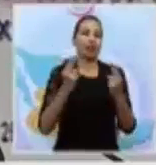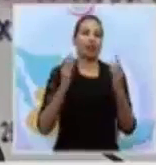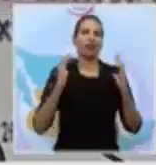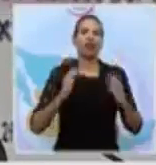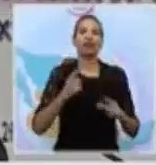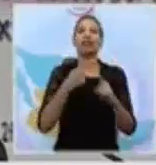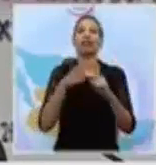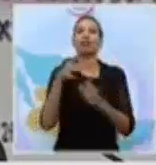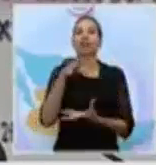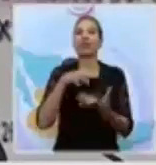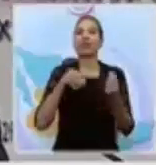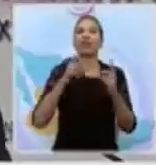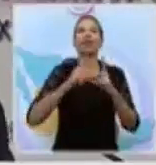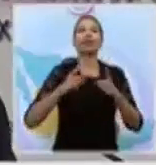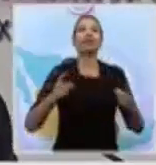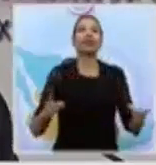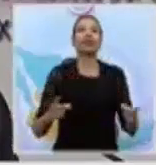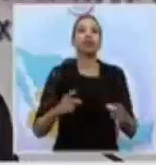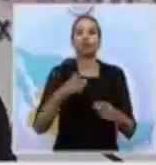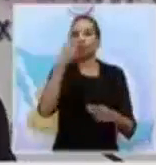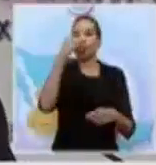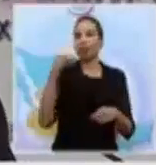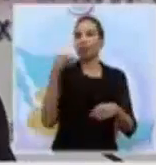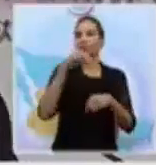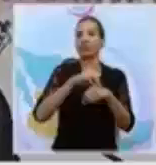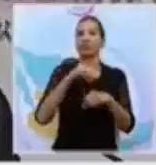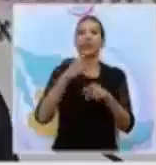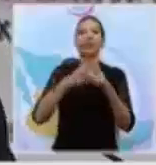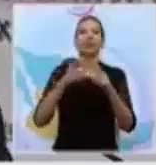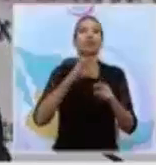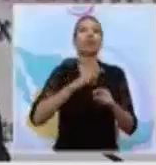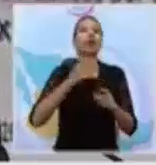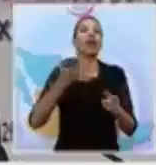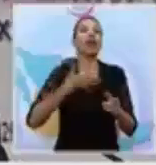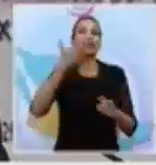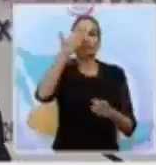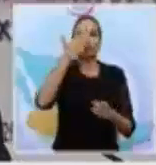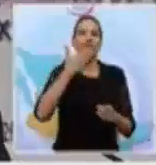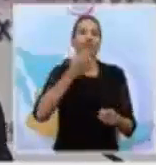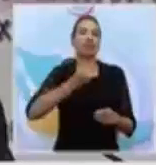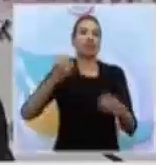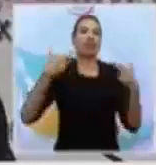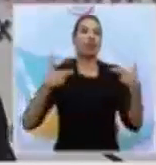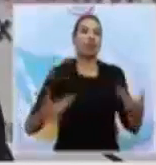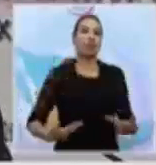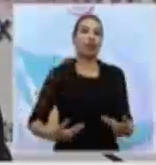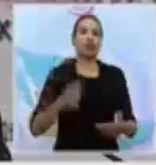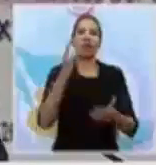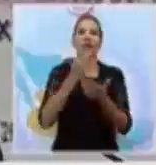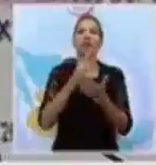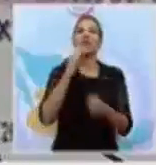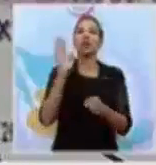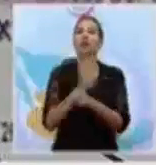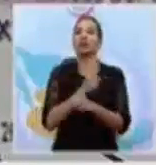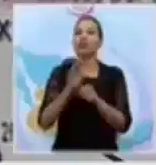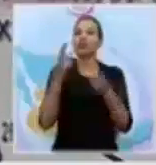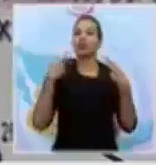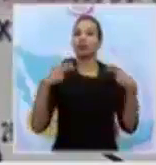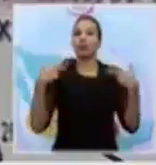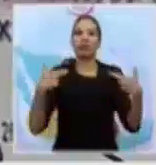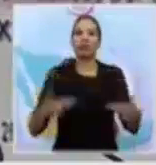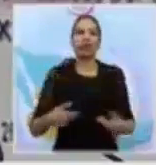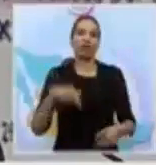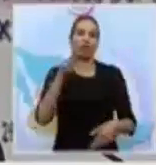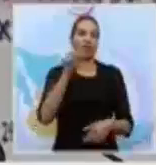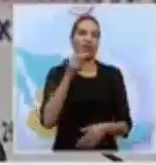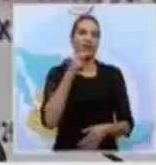humanas y el desarrollo y aplicación de las capacidades humanas. Es no solo bienestar humano lo que se busca,